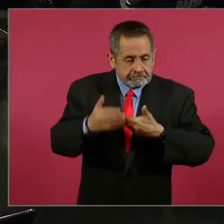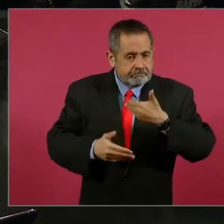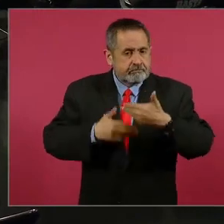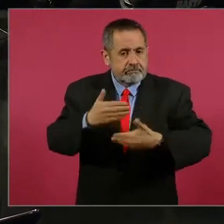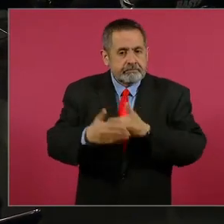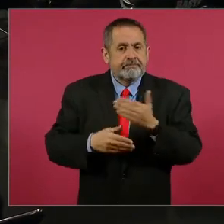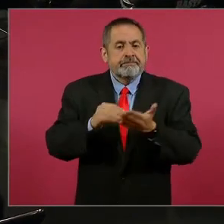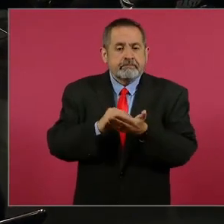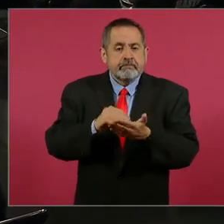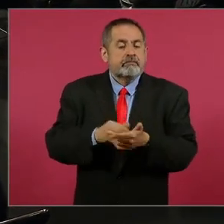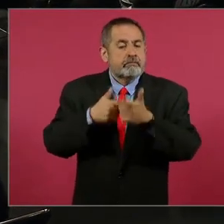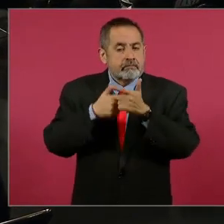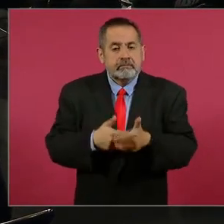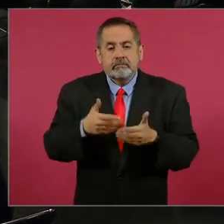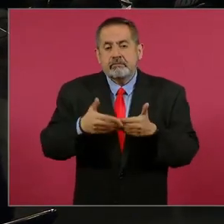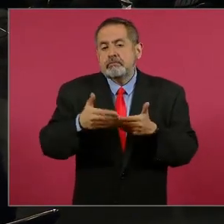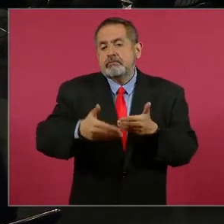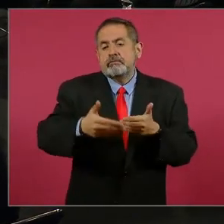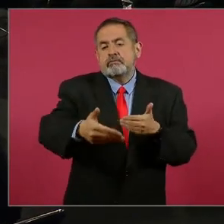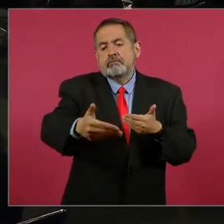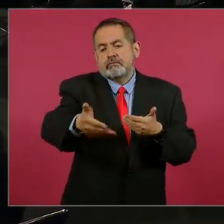vamos a continuar